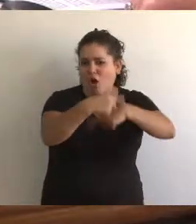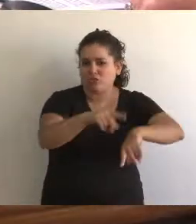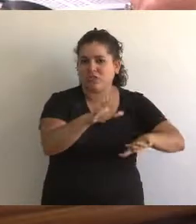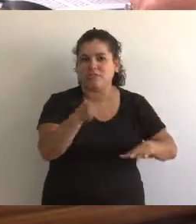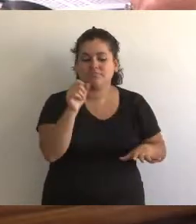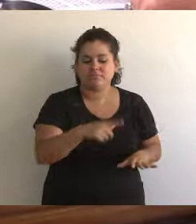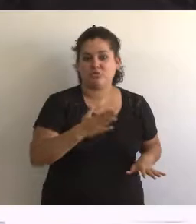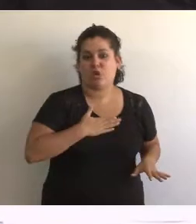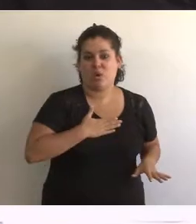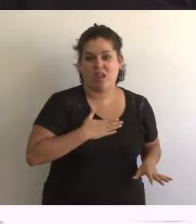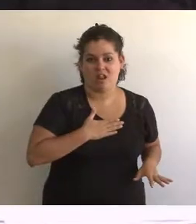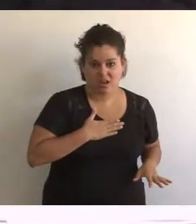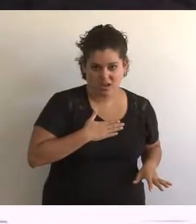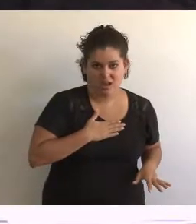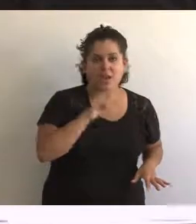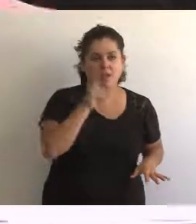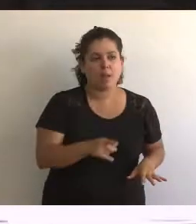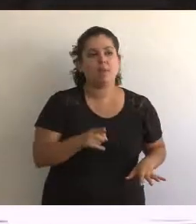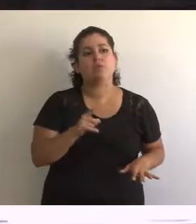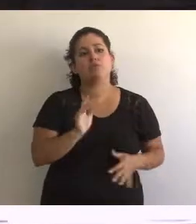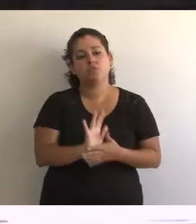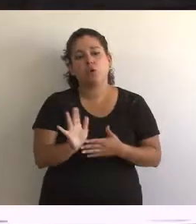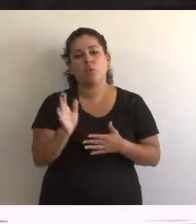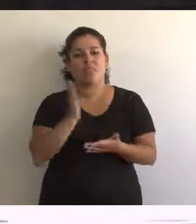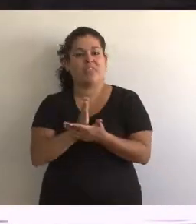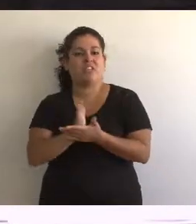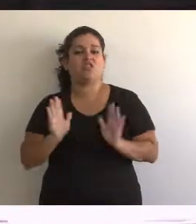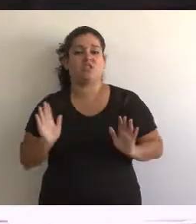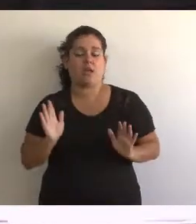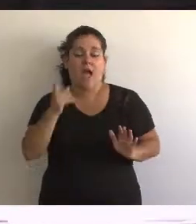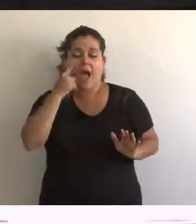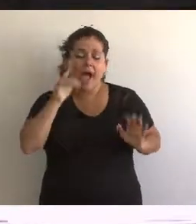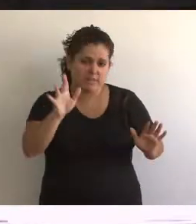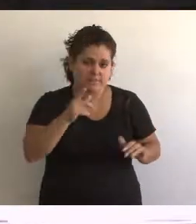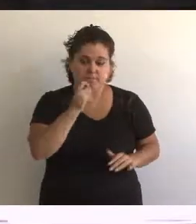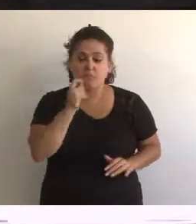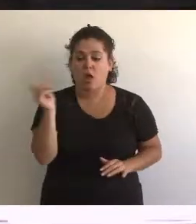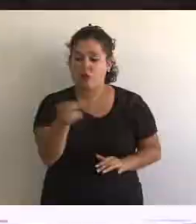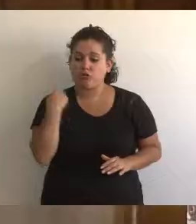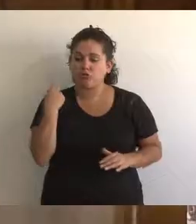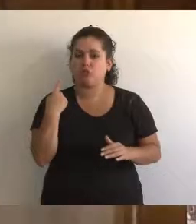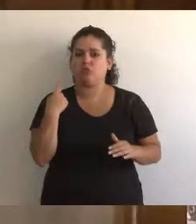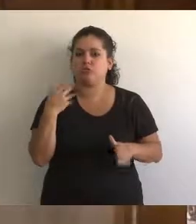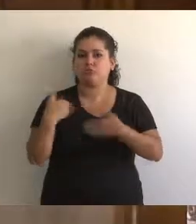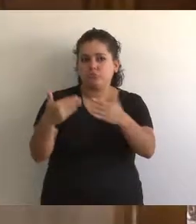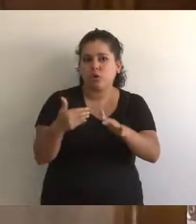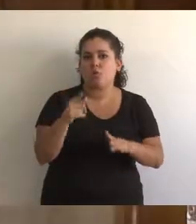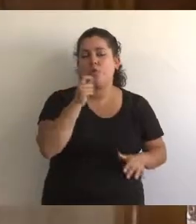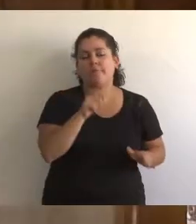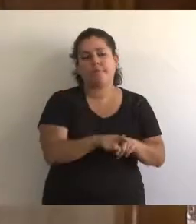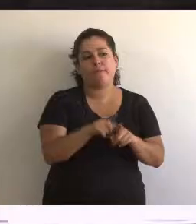desde la concepción de soberanía propia y desde la concepción propia de derechos. A ver, si nosotros tenemos